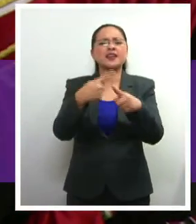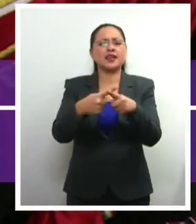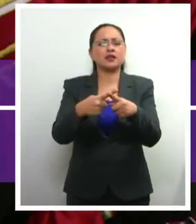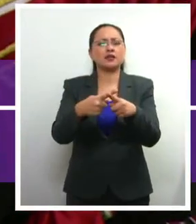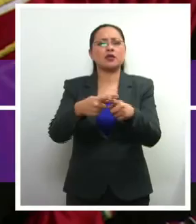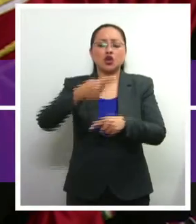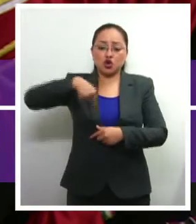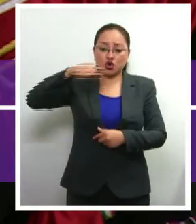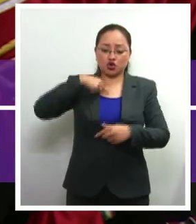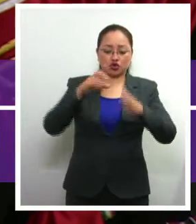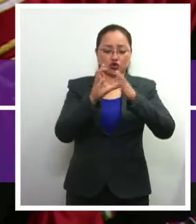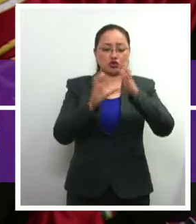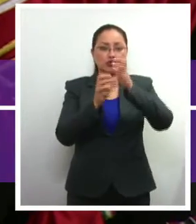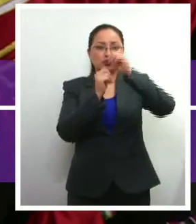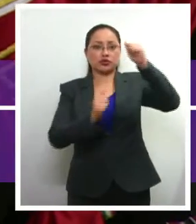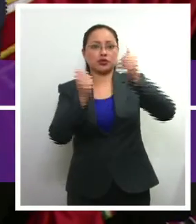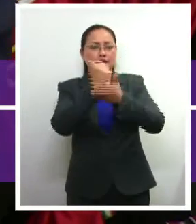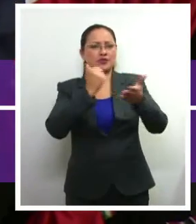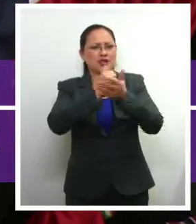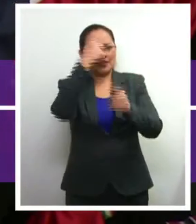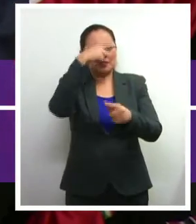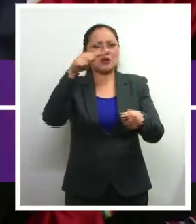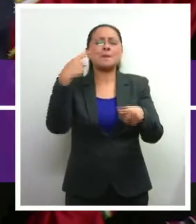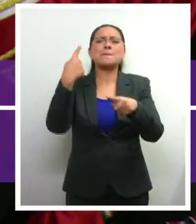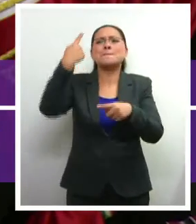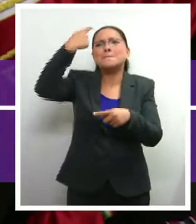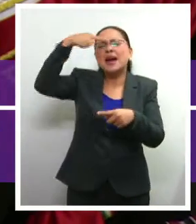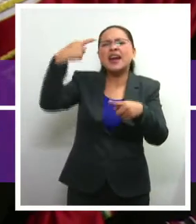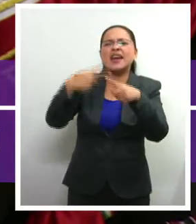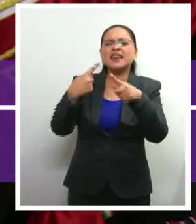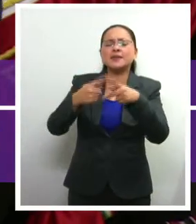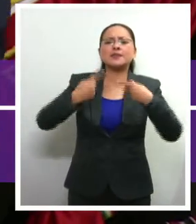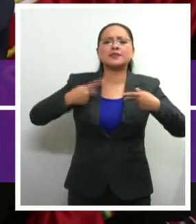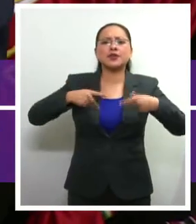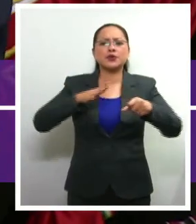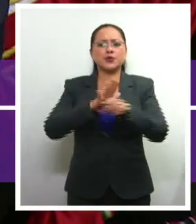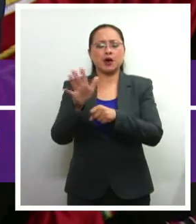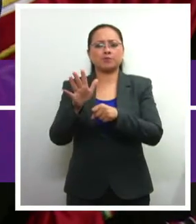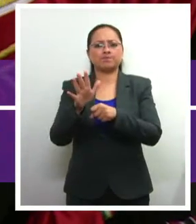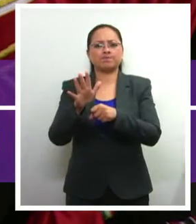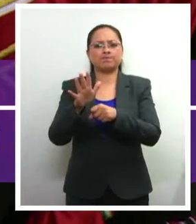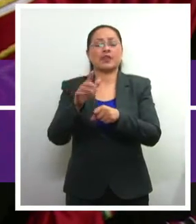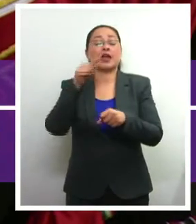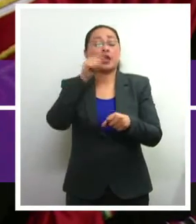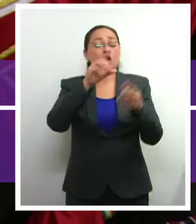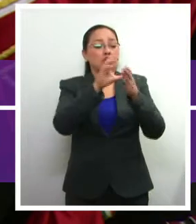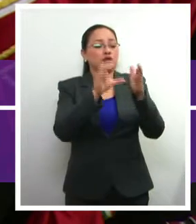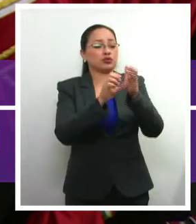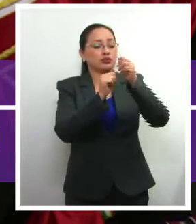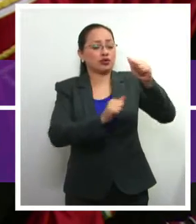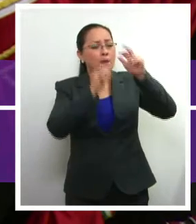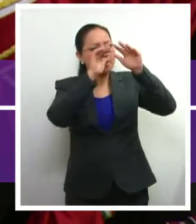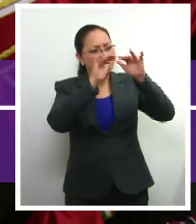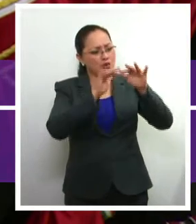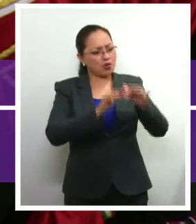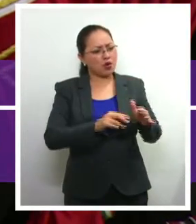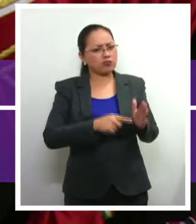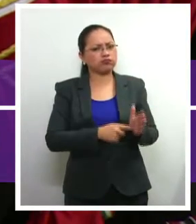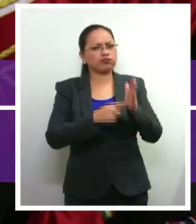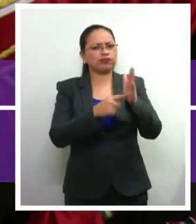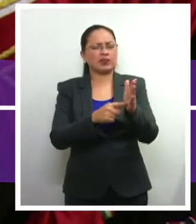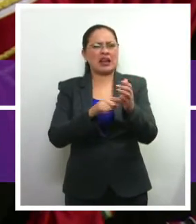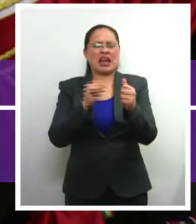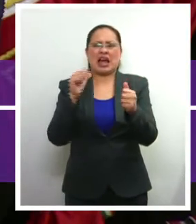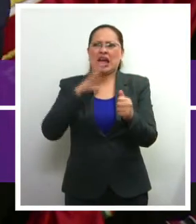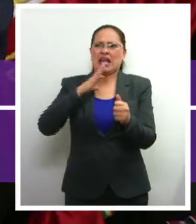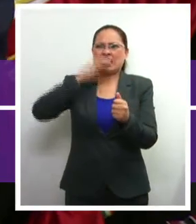nosotros esta Constitución? La redacción de un texto constitucional con exuberancia de pormenores